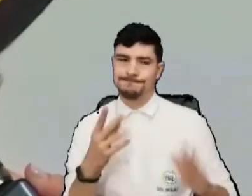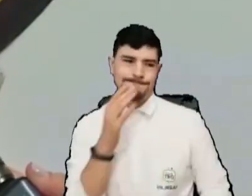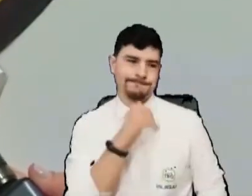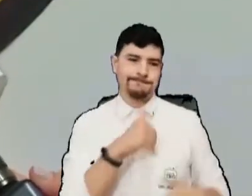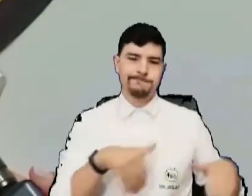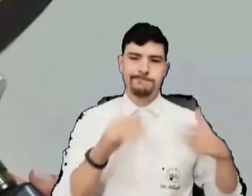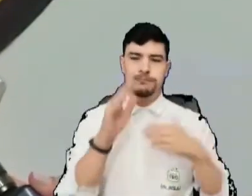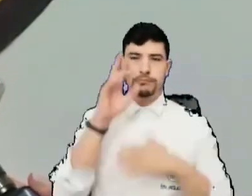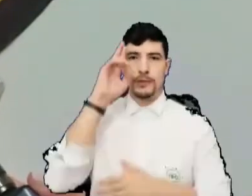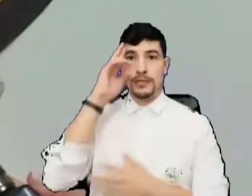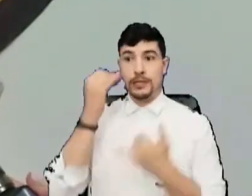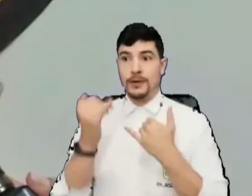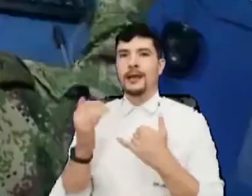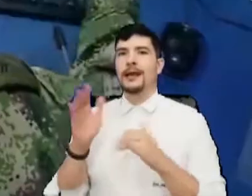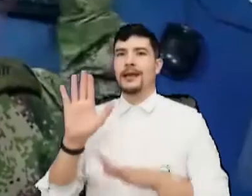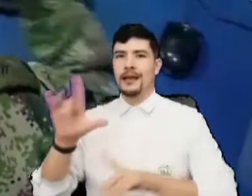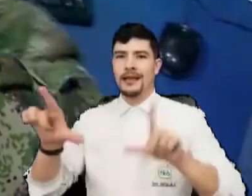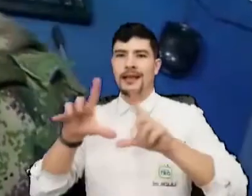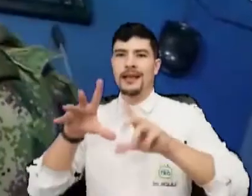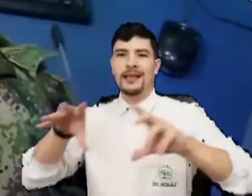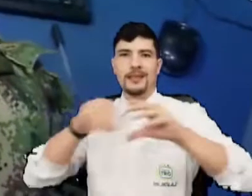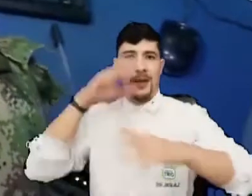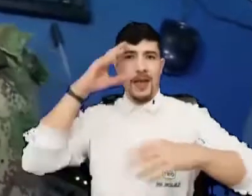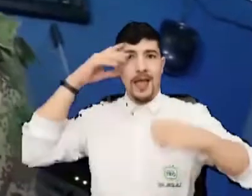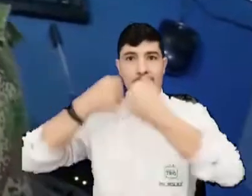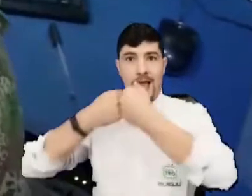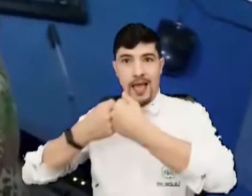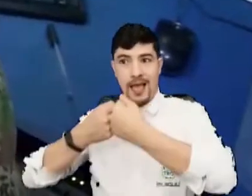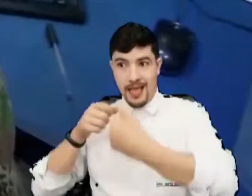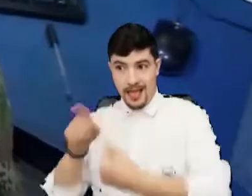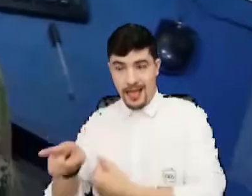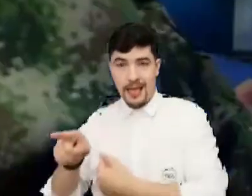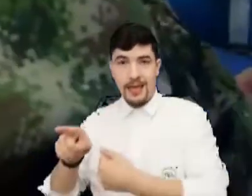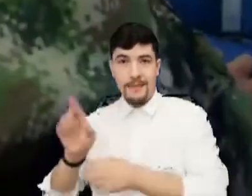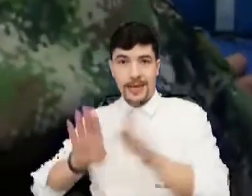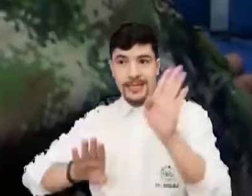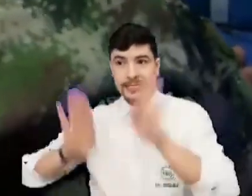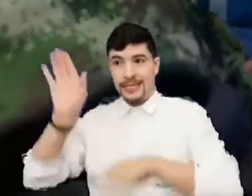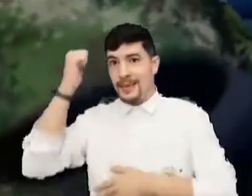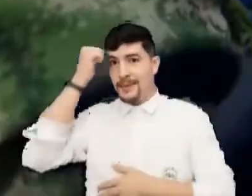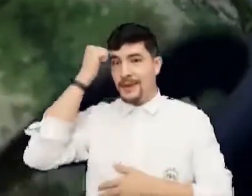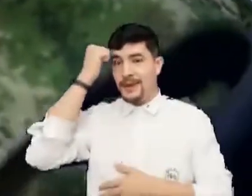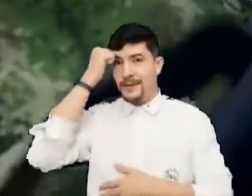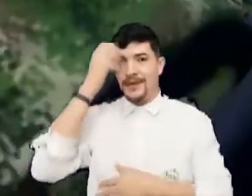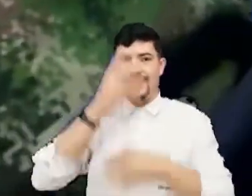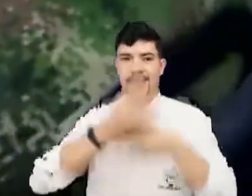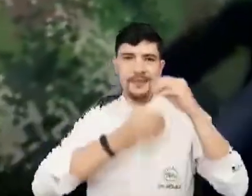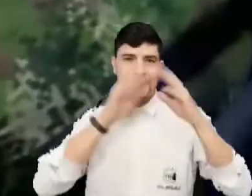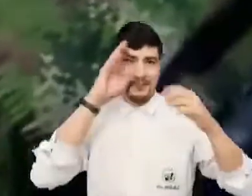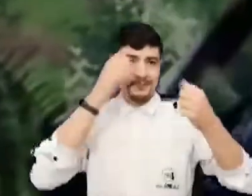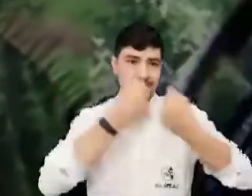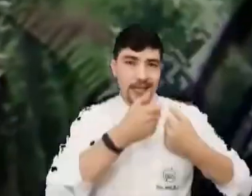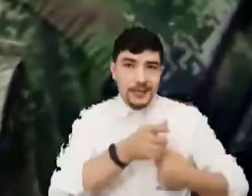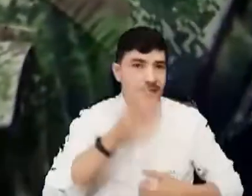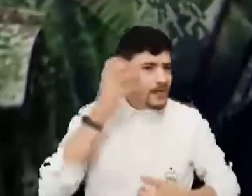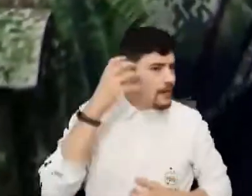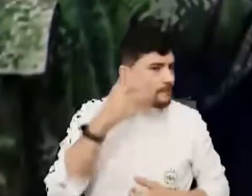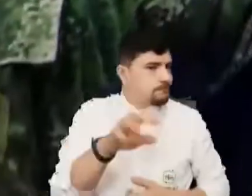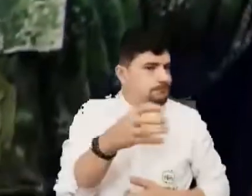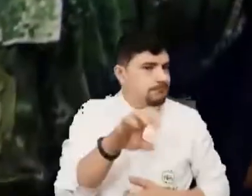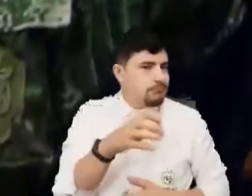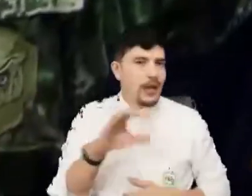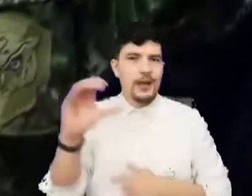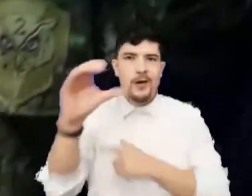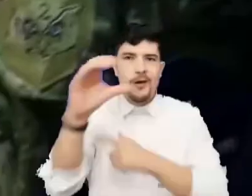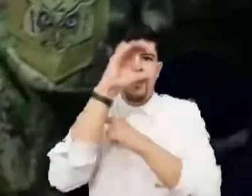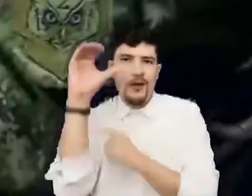Profe, con este programa y con las emisoras Colombia Estéreo, estamos llegando a todos estos niños a